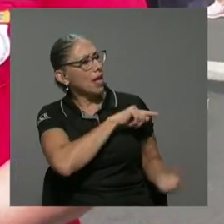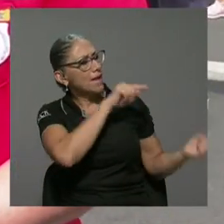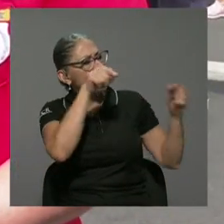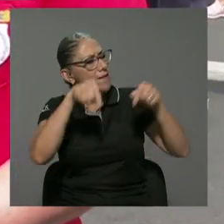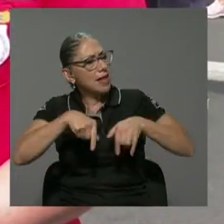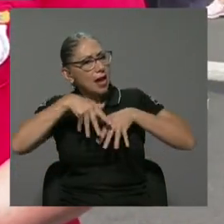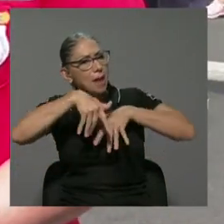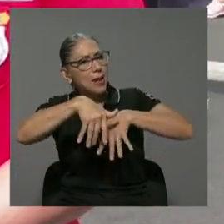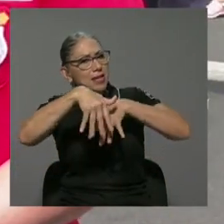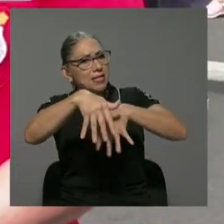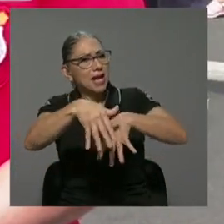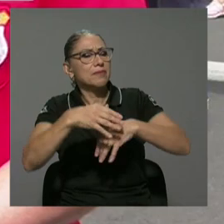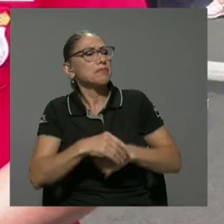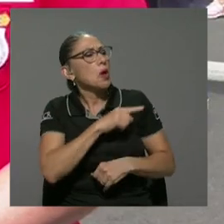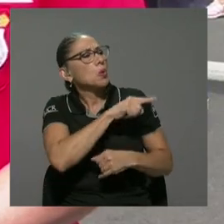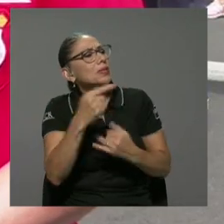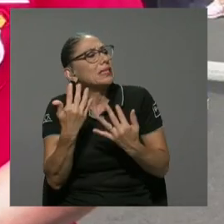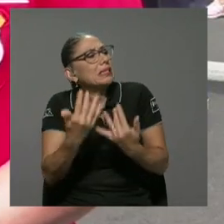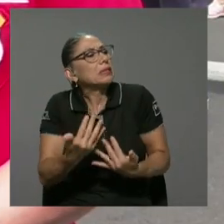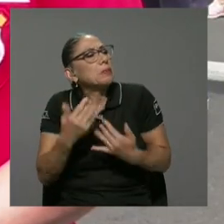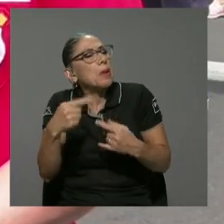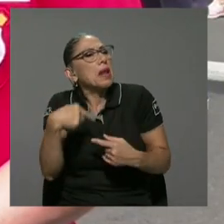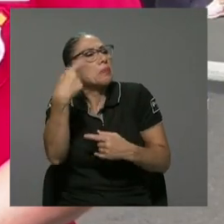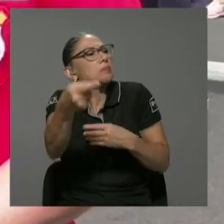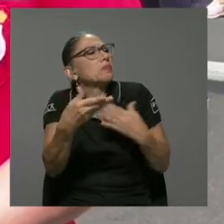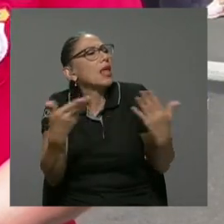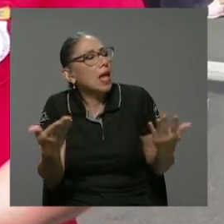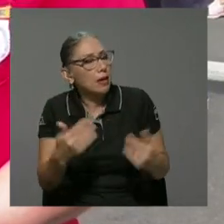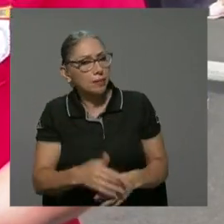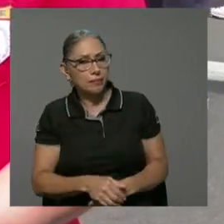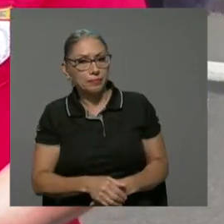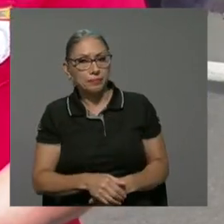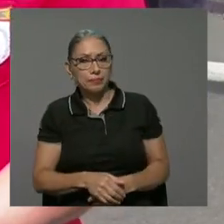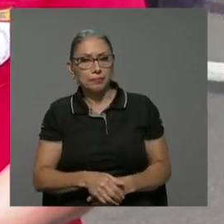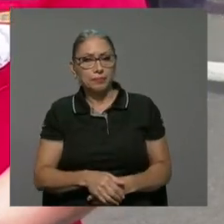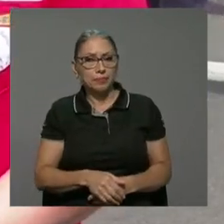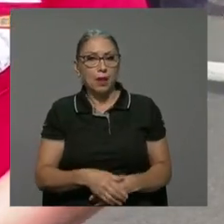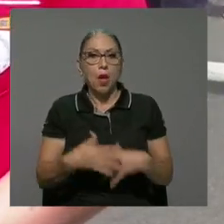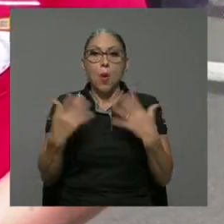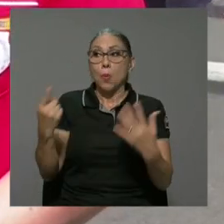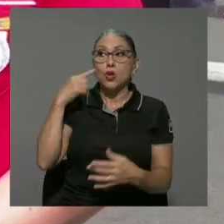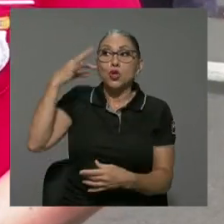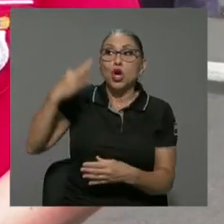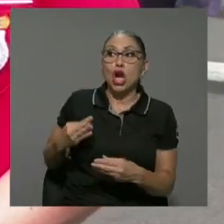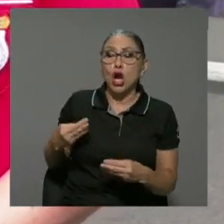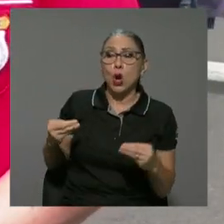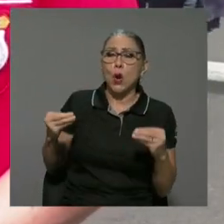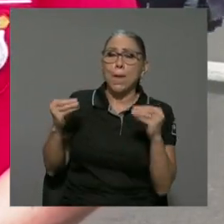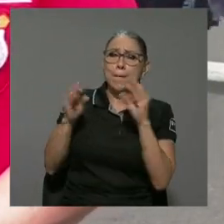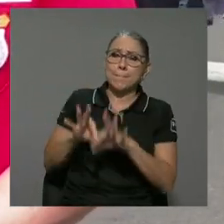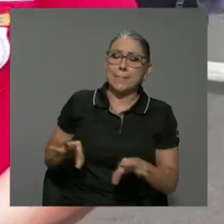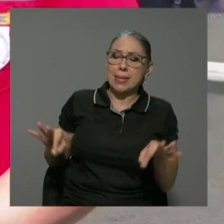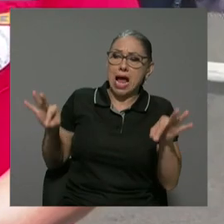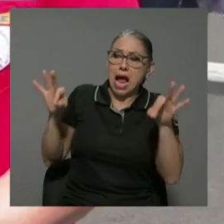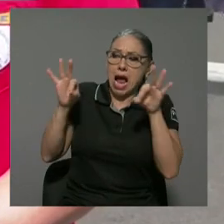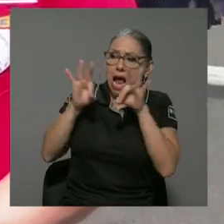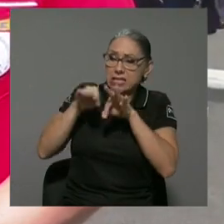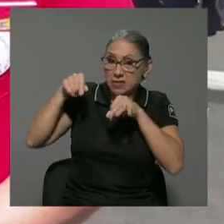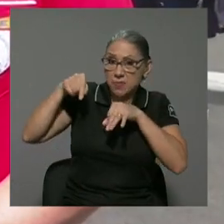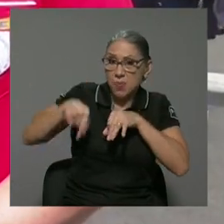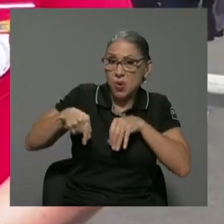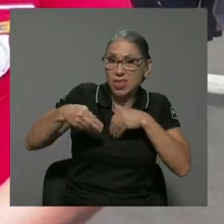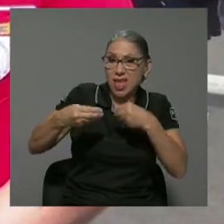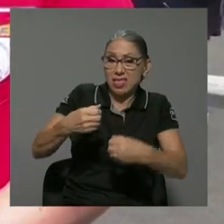es la expectativa a partir de esta manifestación? Bueno, creo que lo más importante de esta manifestación